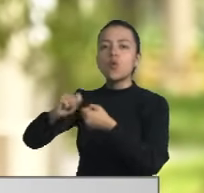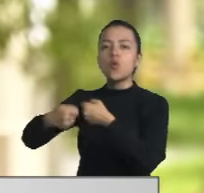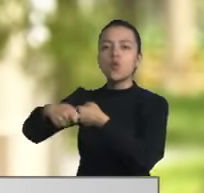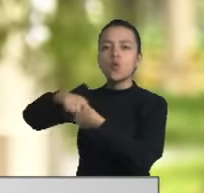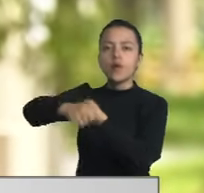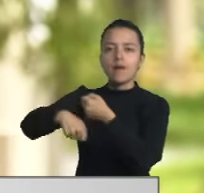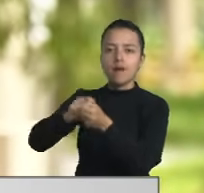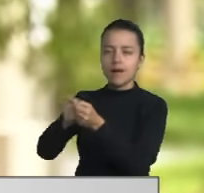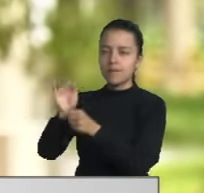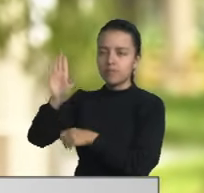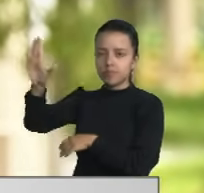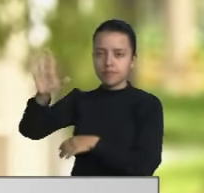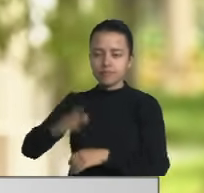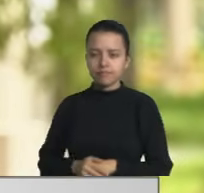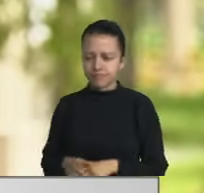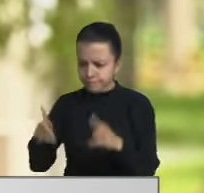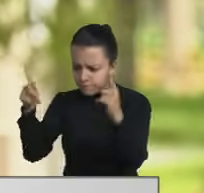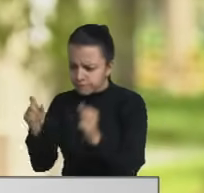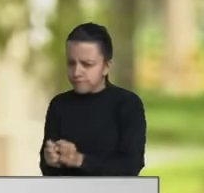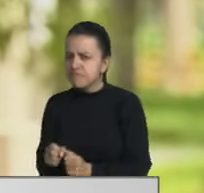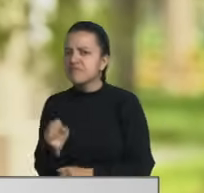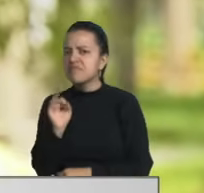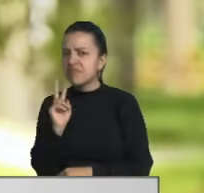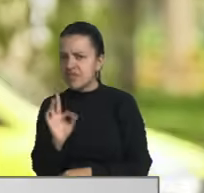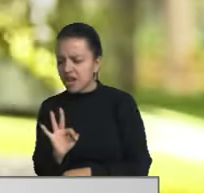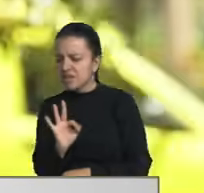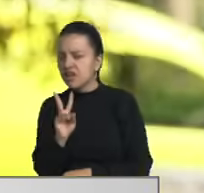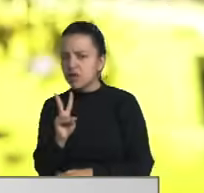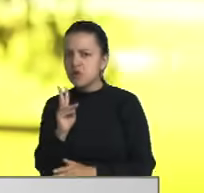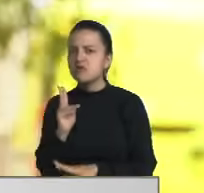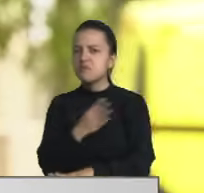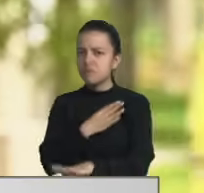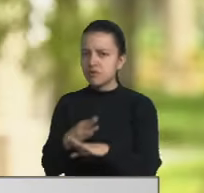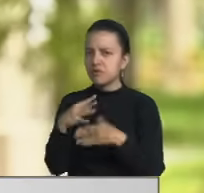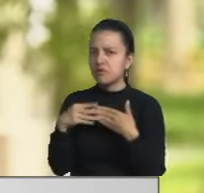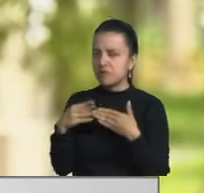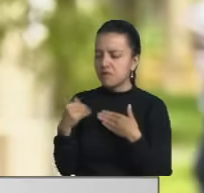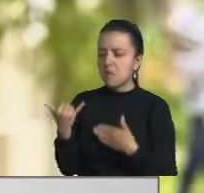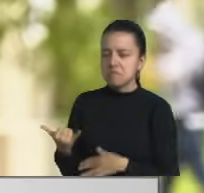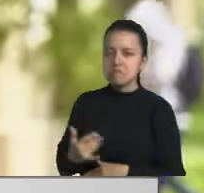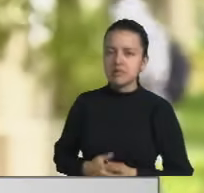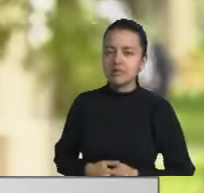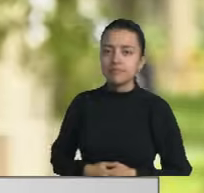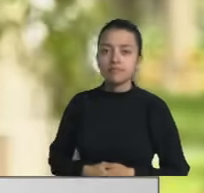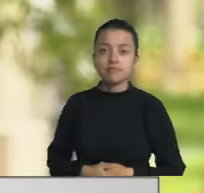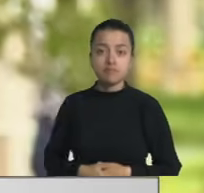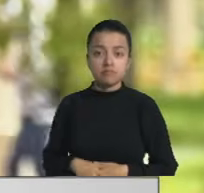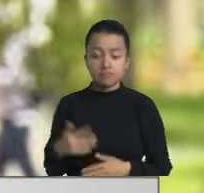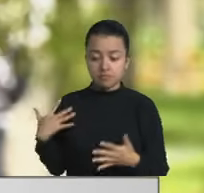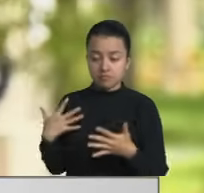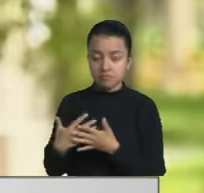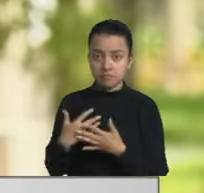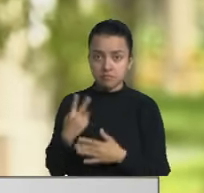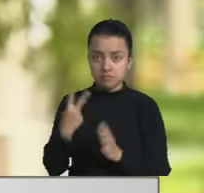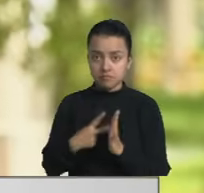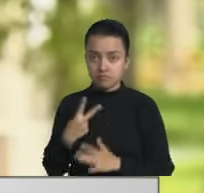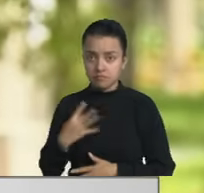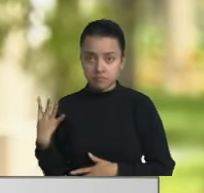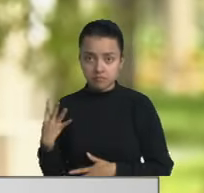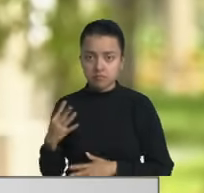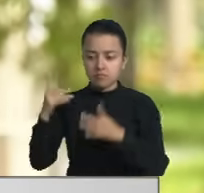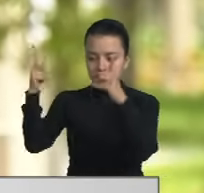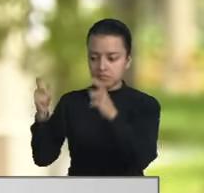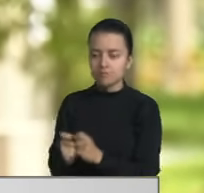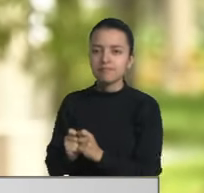estaba evaluada en 32 millones de dólares. En todo el 2024, la Armada de Colombia ha incautado un total de